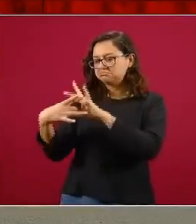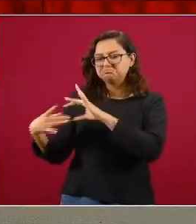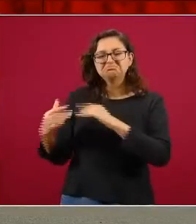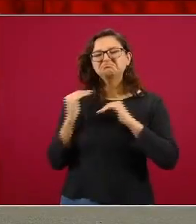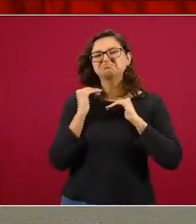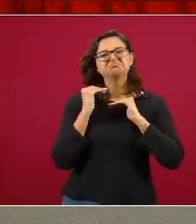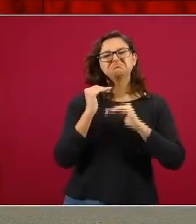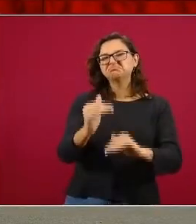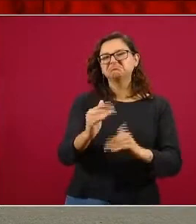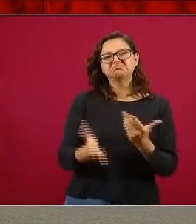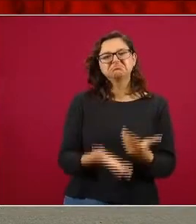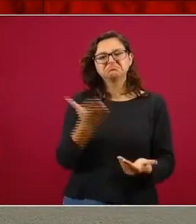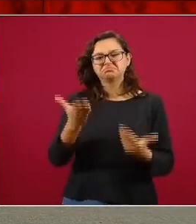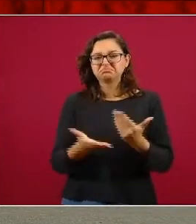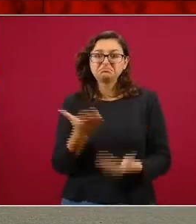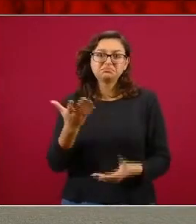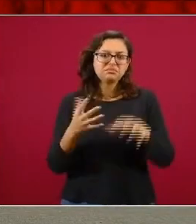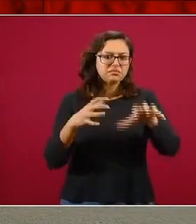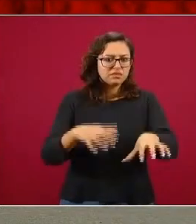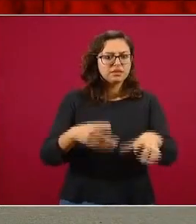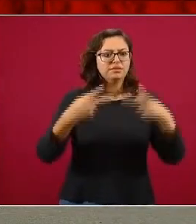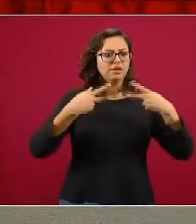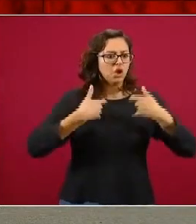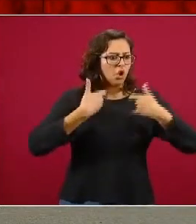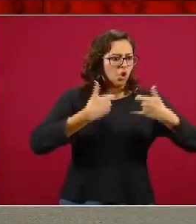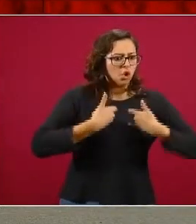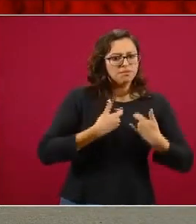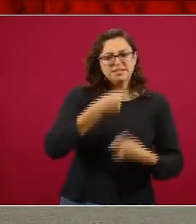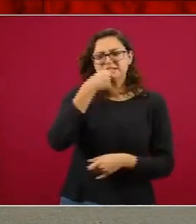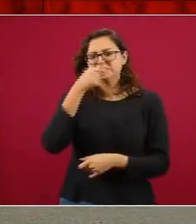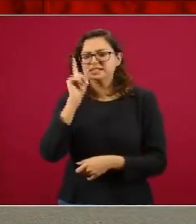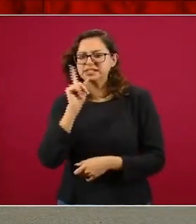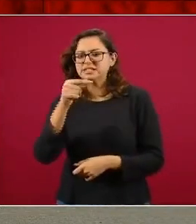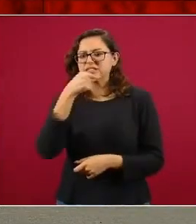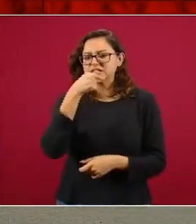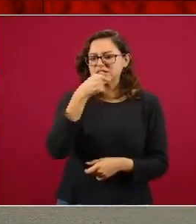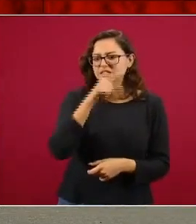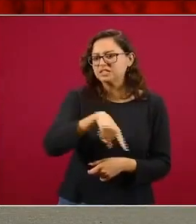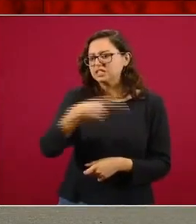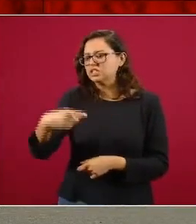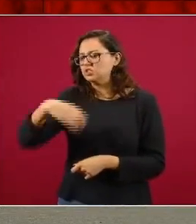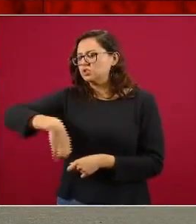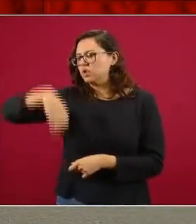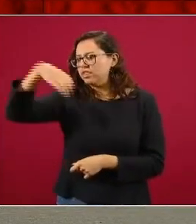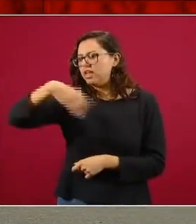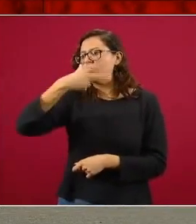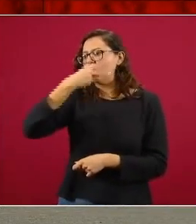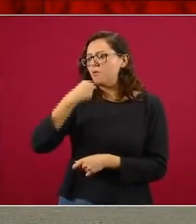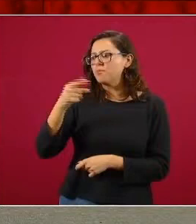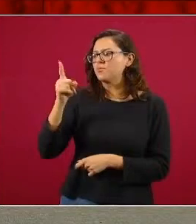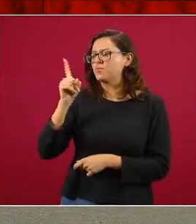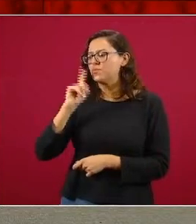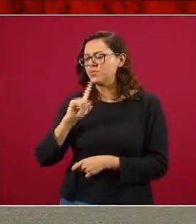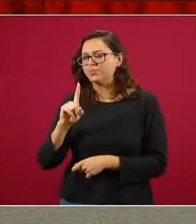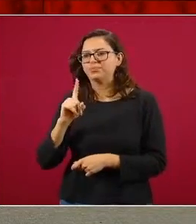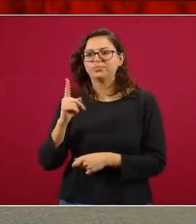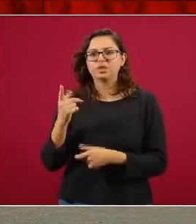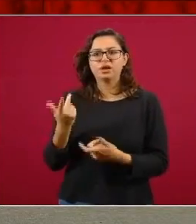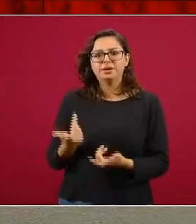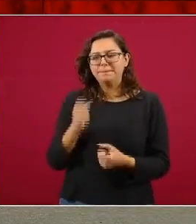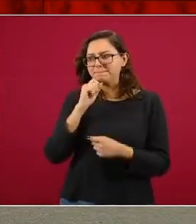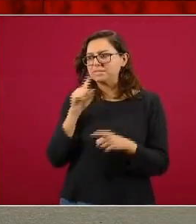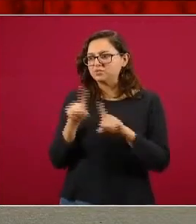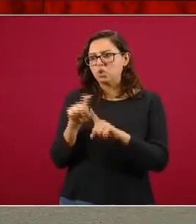personas jóvenes, personas adultas mayores, niños, niñas, también hombres y mujeres, personas de distintos